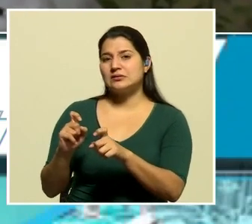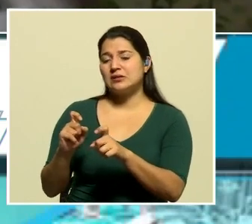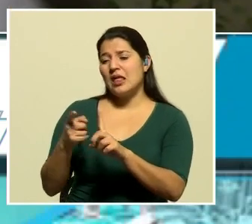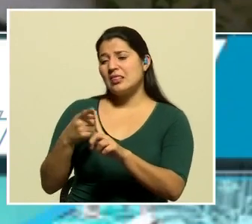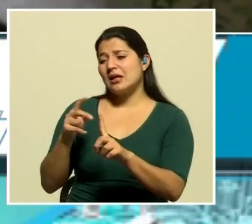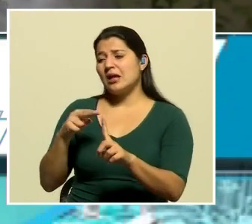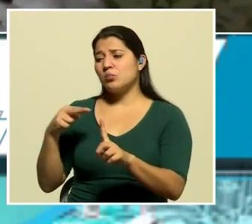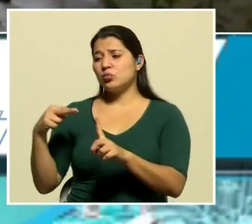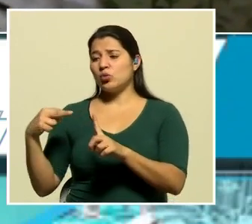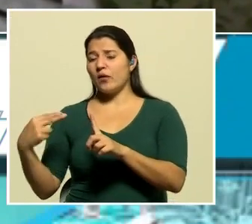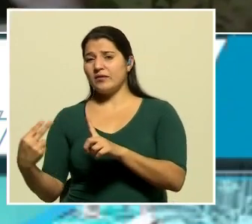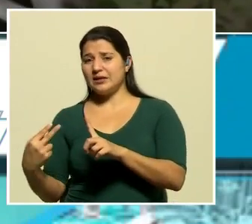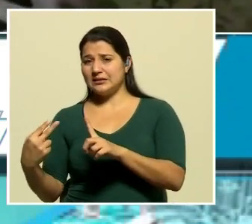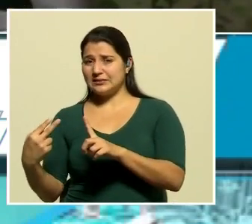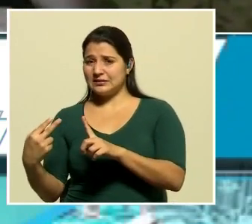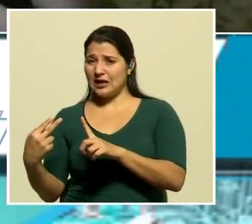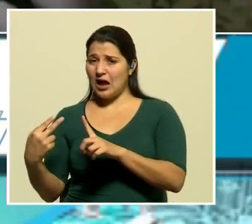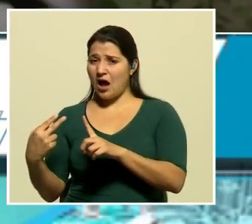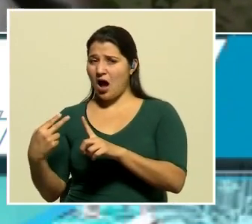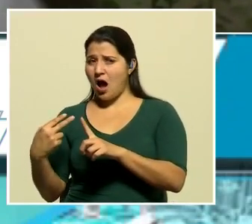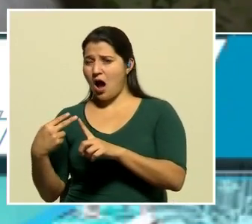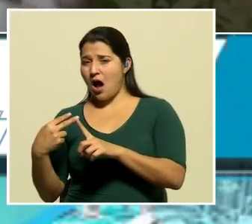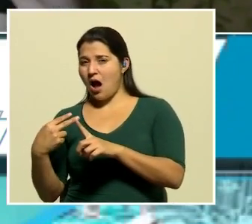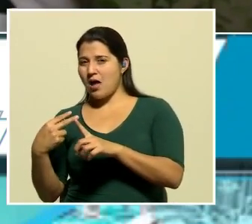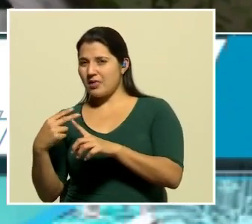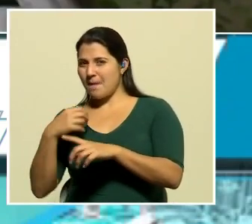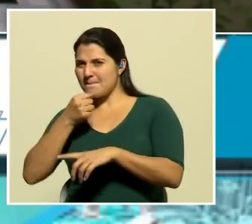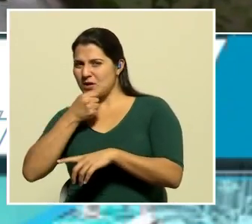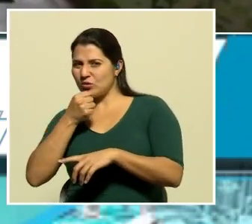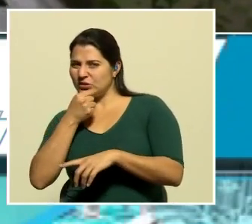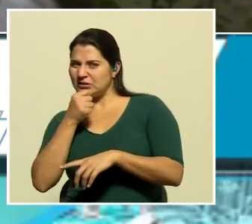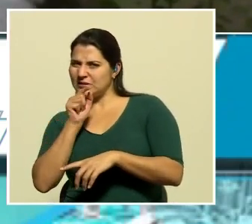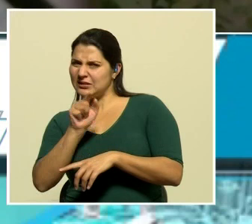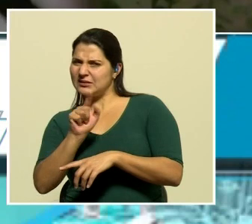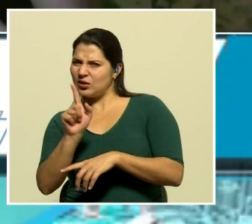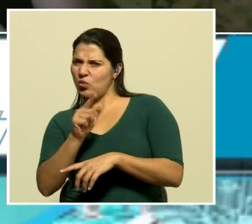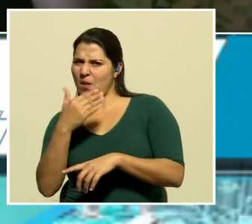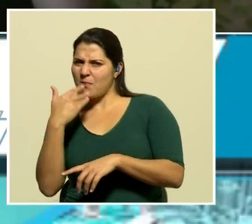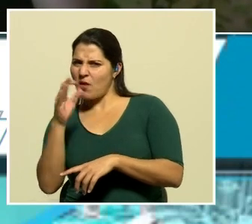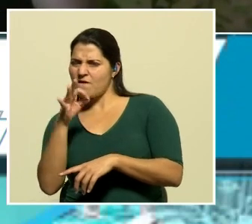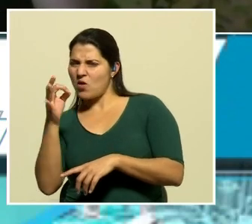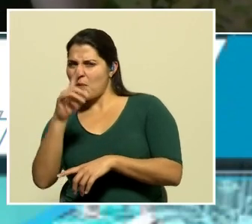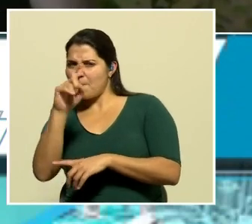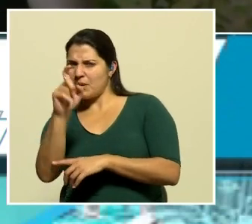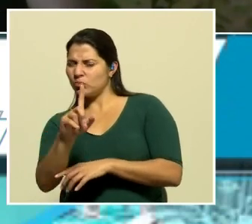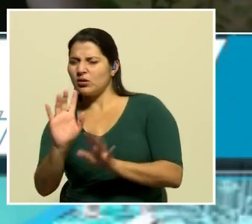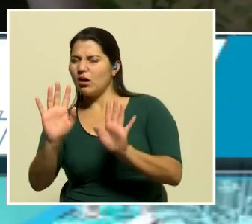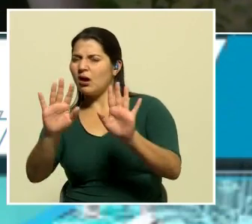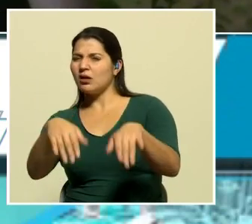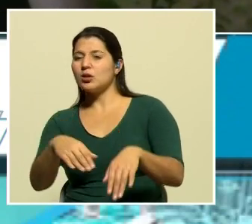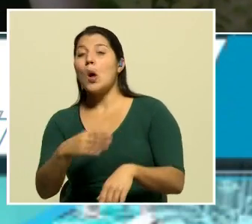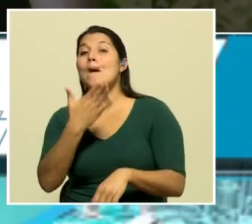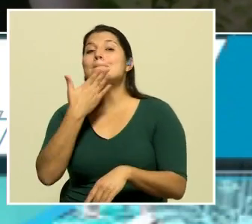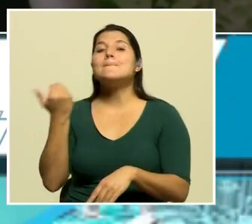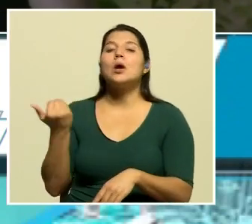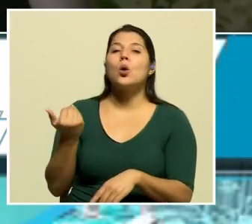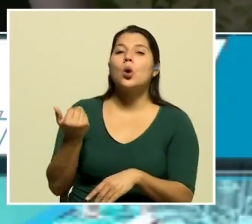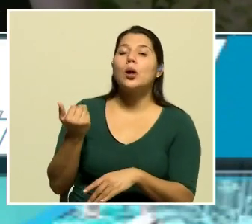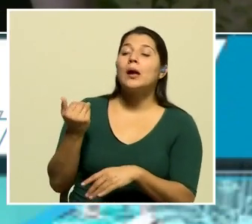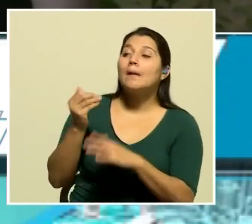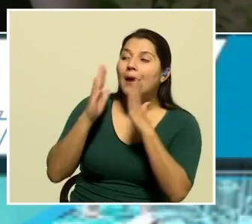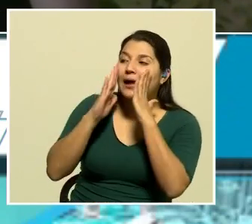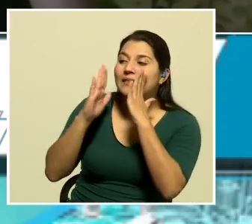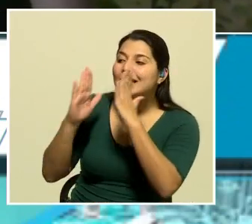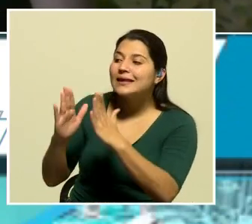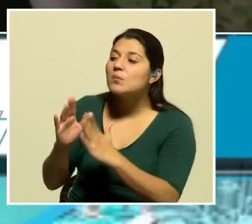periodísticos universitarios tal vez no sea la mejor manera de preguntar, creo que más bien es un momento en el que hay que prestarle atención a quienes están interesados